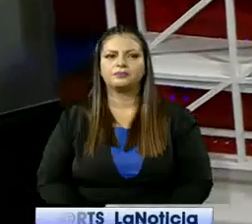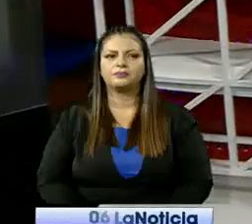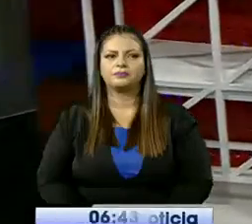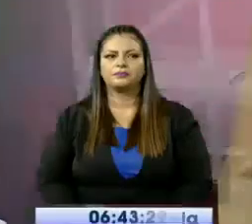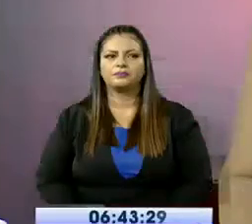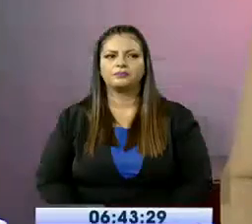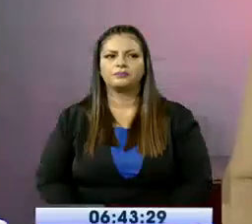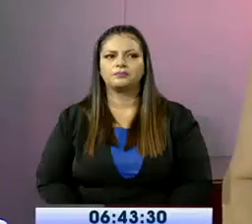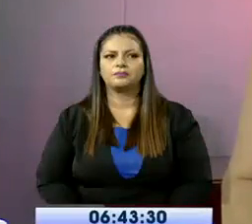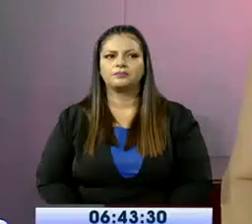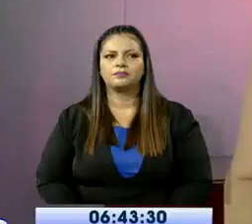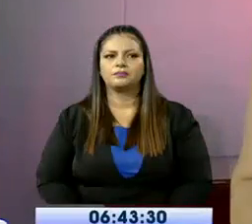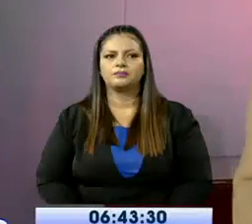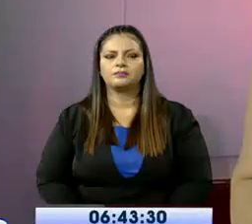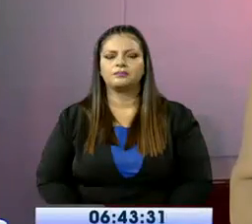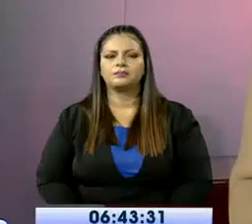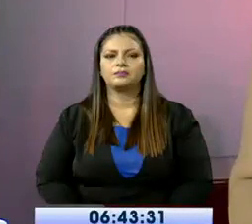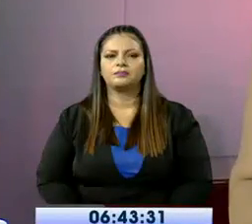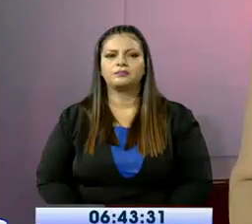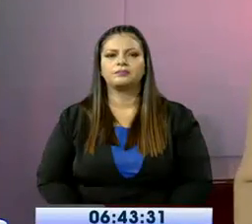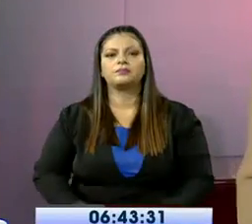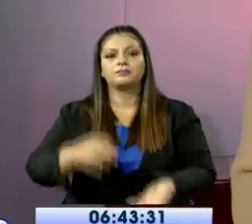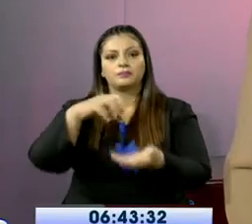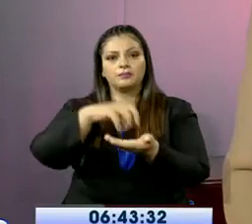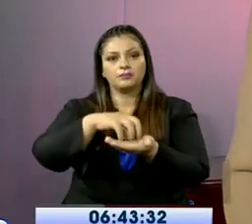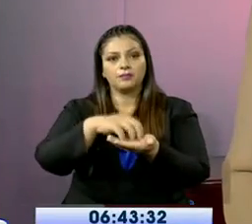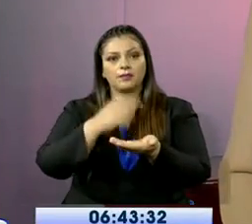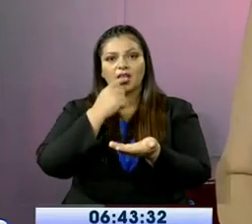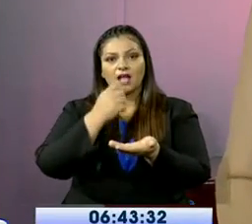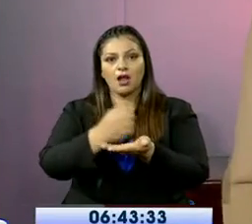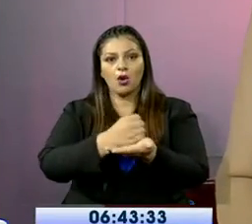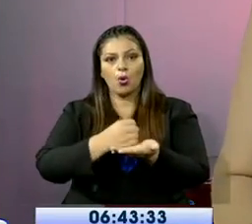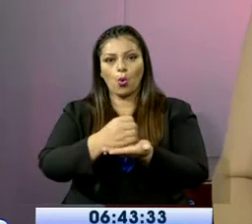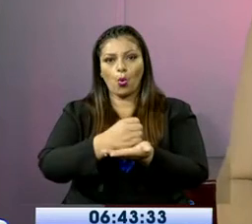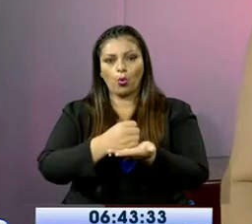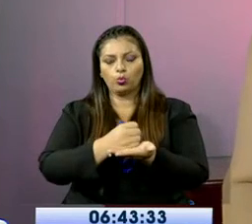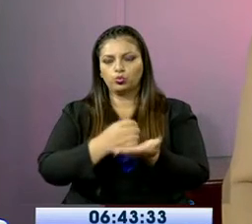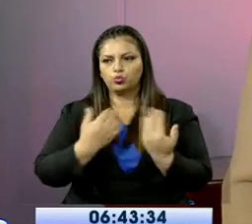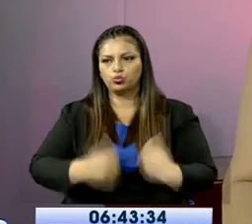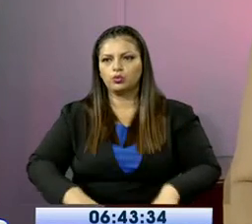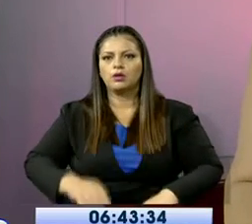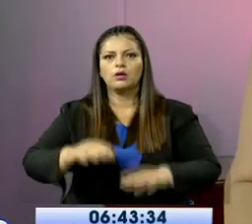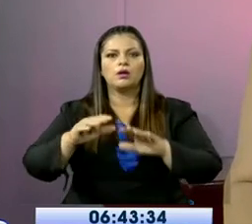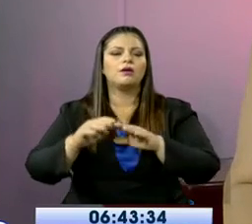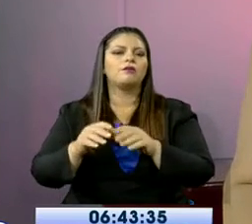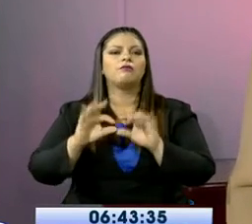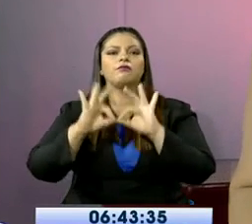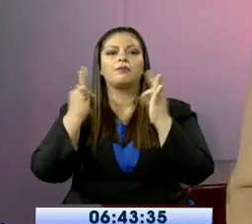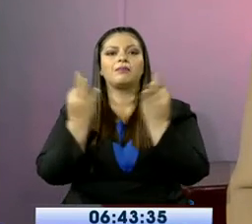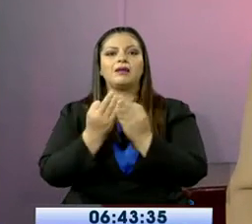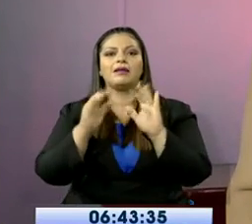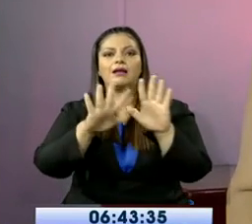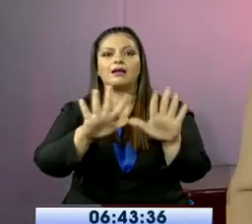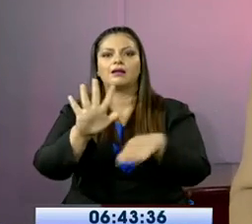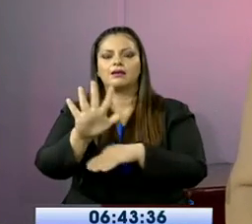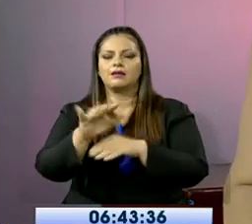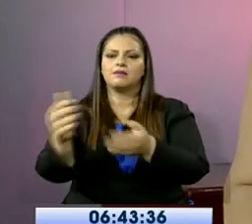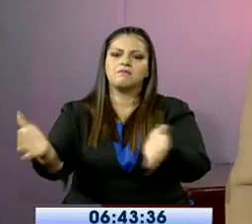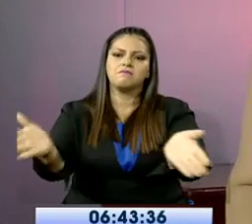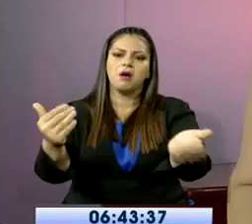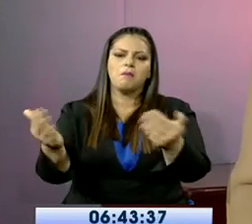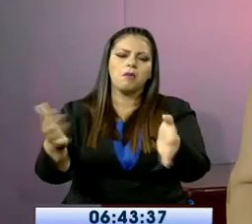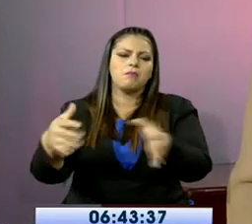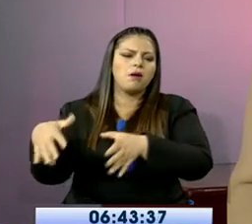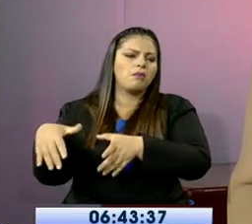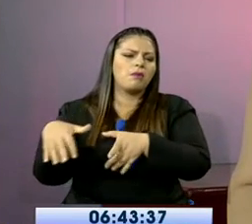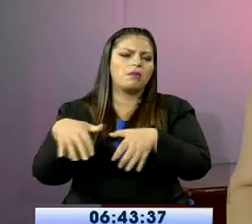El temporal invernal sigue provocando estragos en la provincia de El Oro. 15 familias tuvieron que ser evacuadas en el cantón Piñas luego